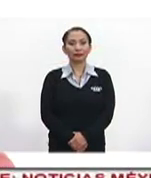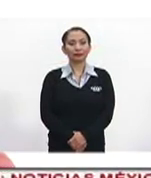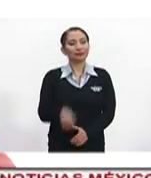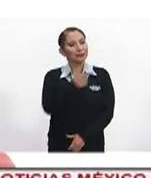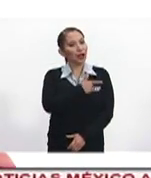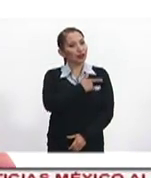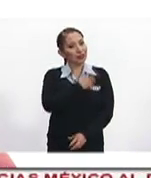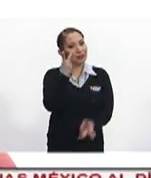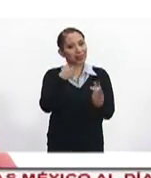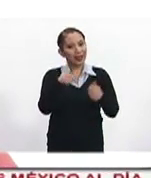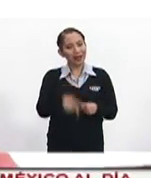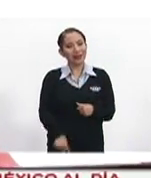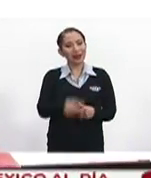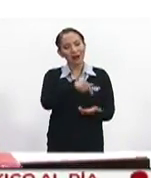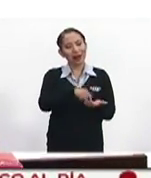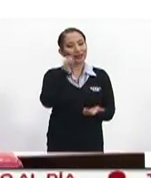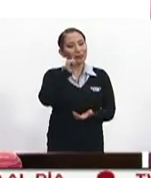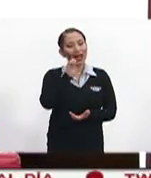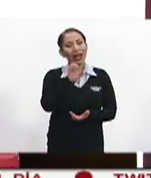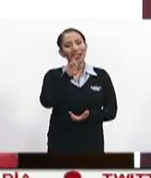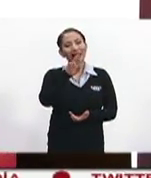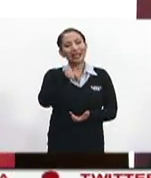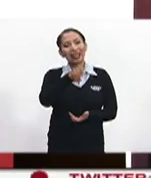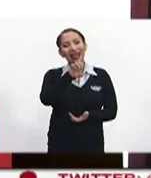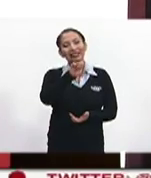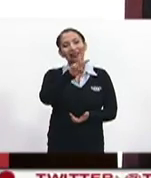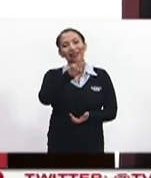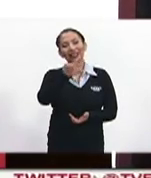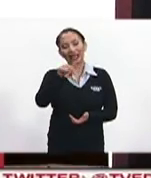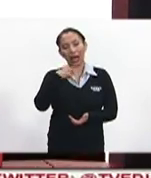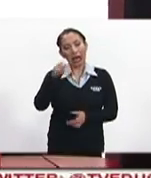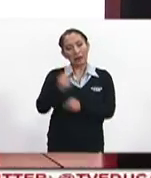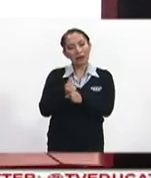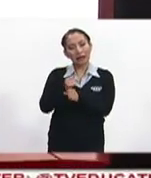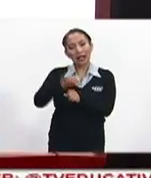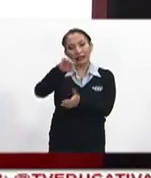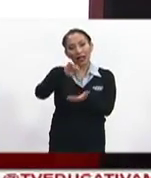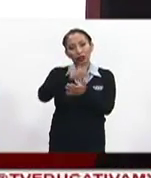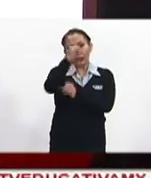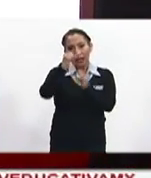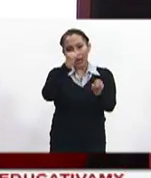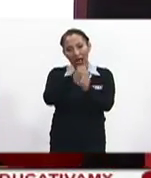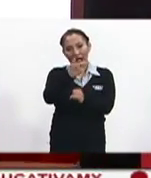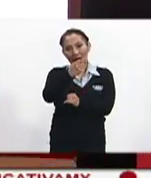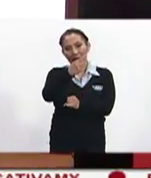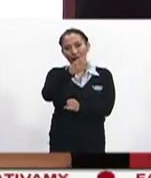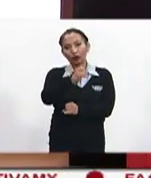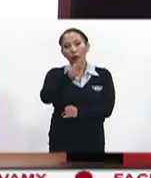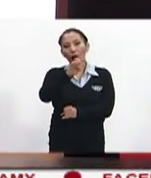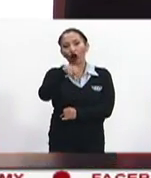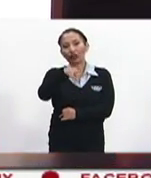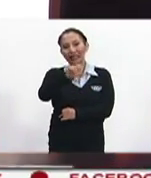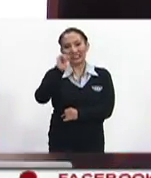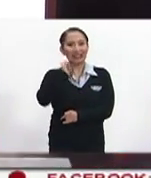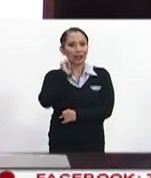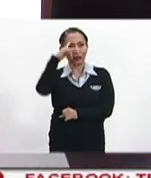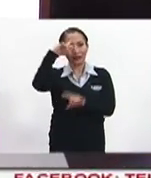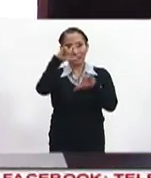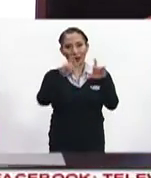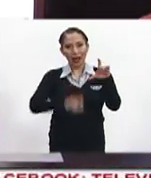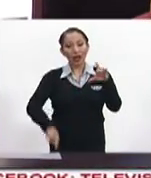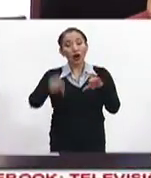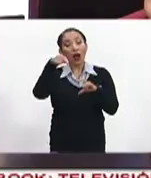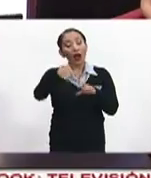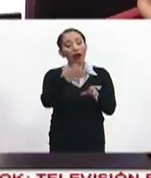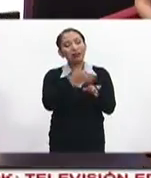Es un gusto que esté aquí en el estudio siempre Enrique Sevilla, él es investigador del Centro de Estudios Internacionales Gilberto Bosque del Senado de la República,